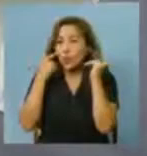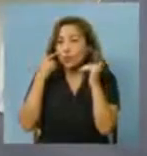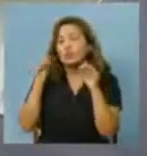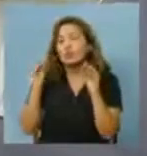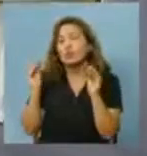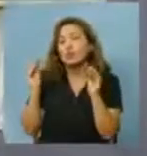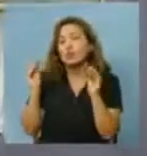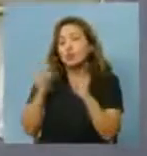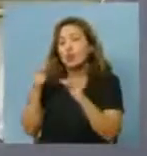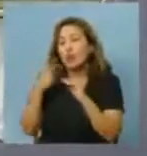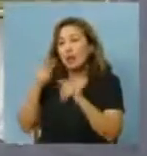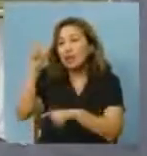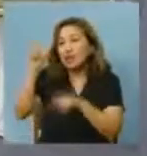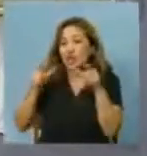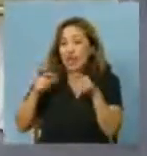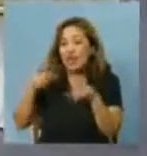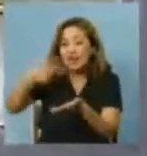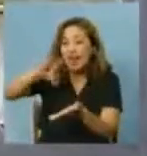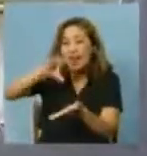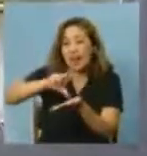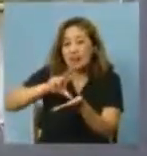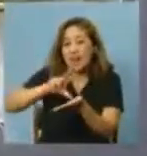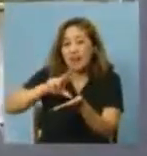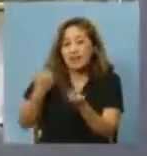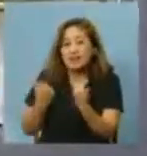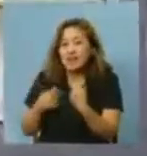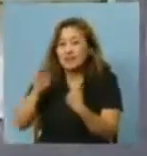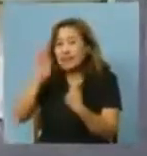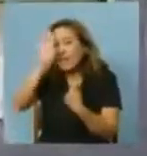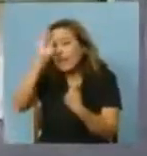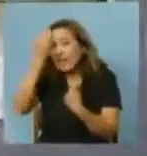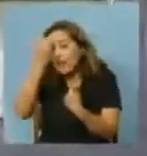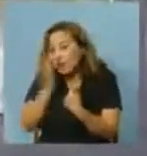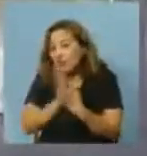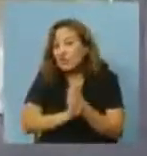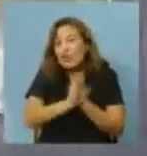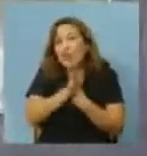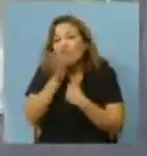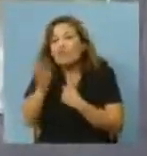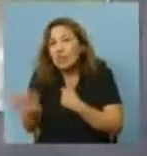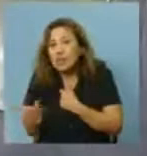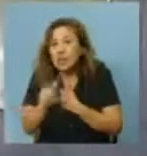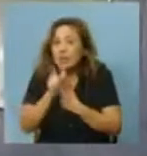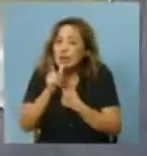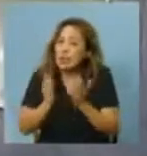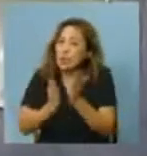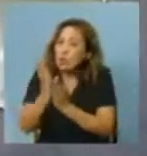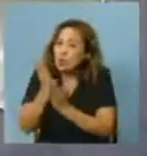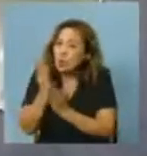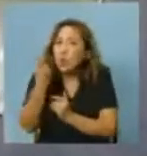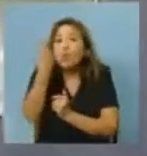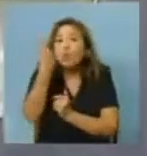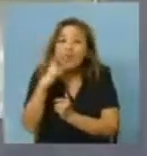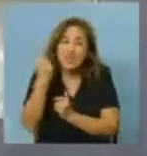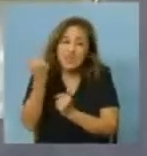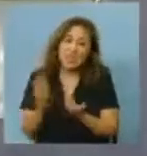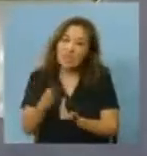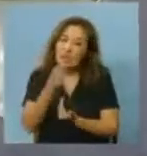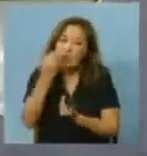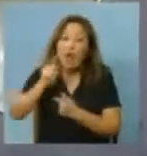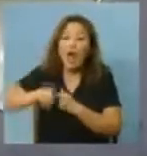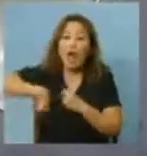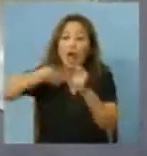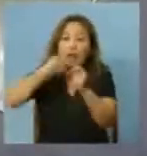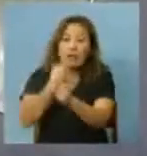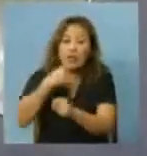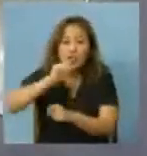yo, de los que se juntan en la plaza y que están con el tema del alcohol, son ellos que por ahí me parece que sí, es la única comida que tienen y después hasta el otro